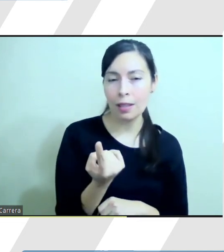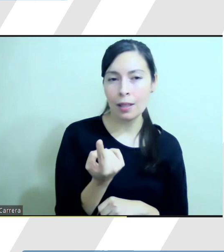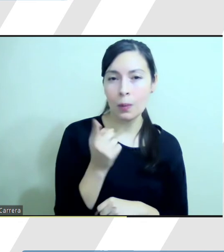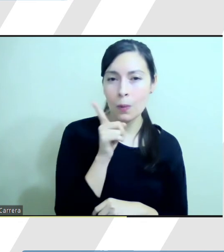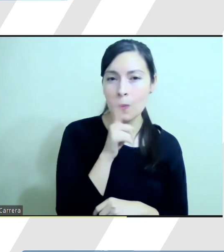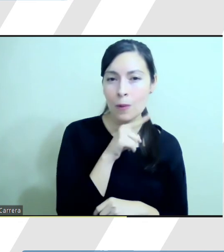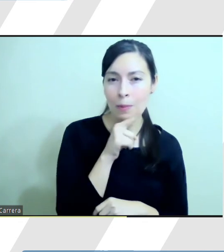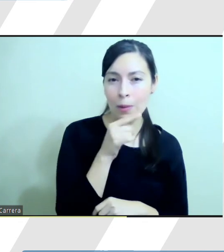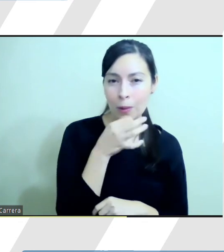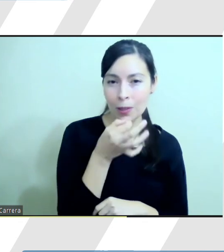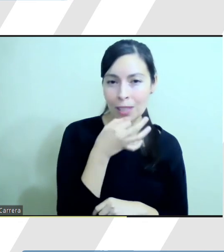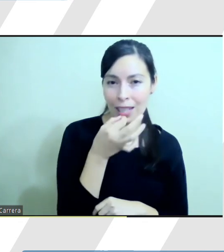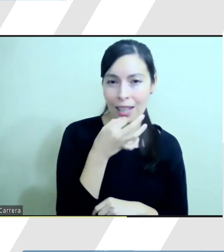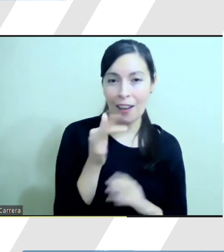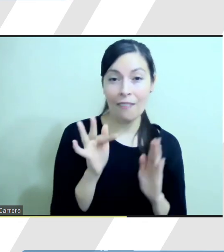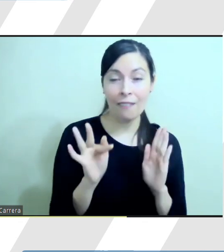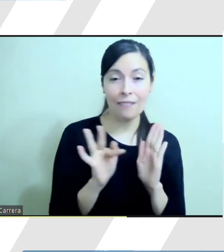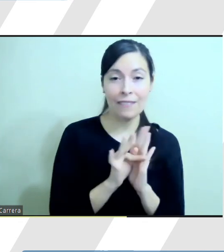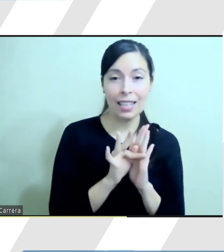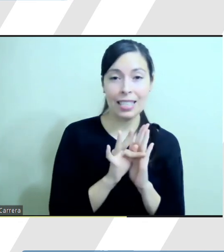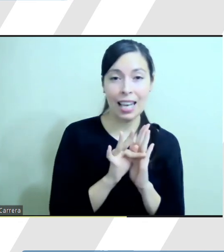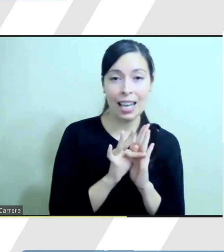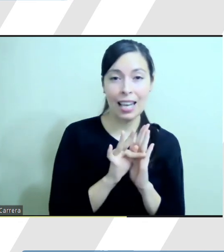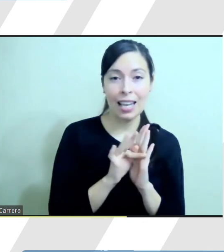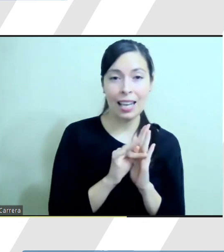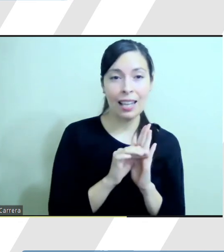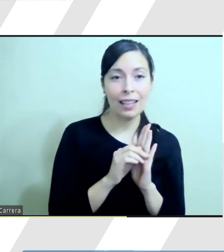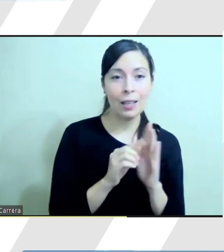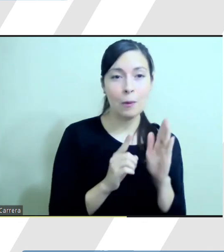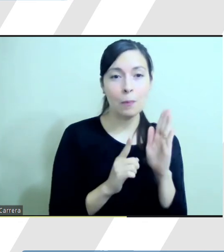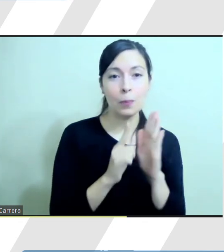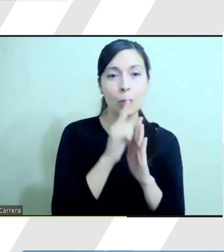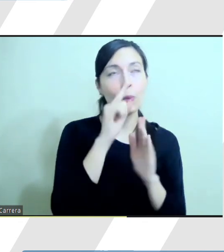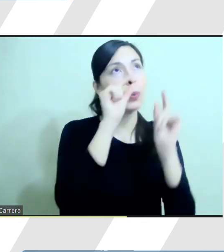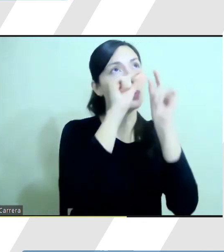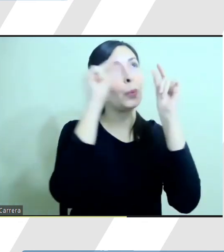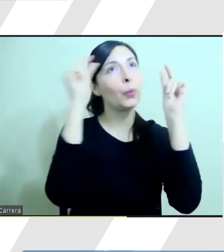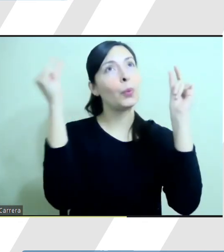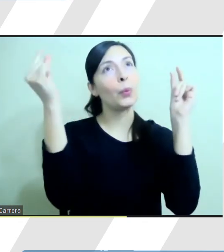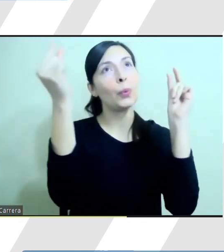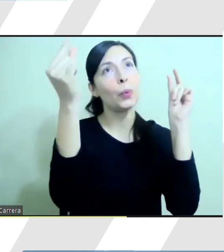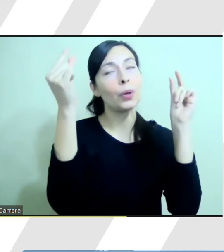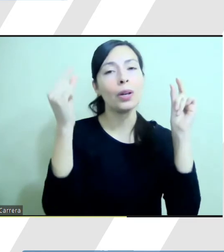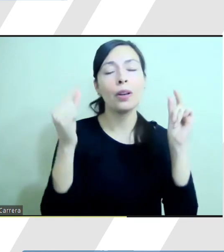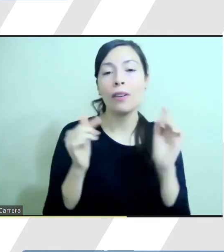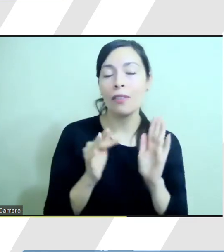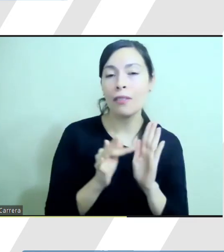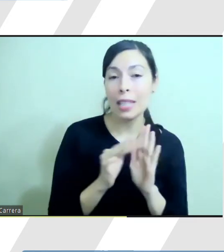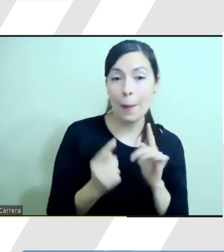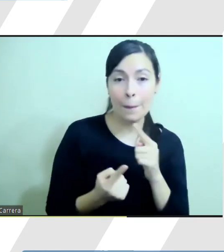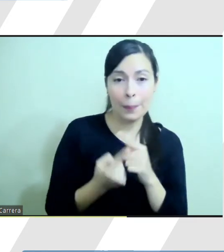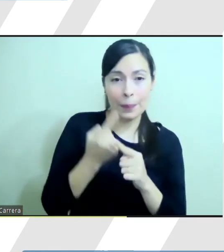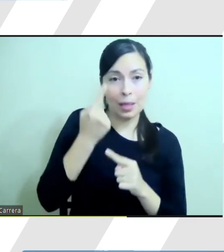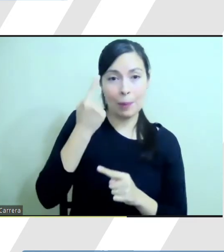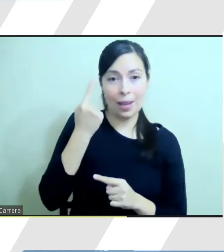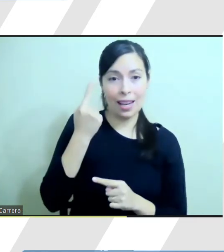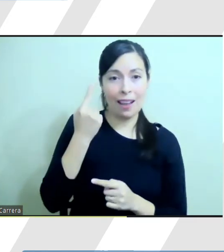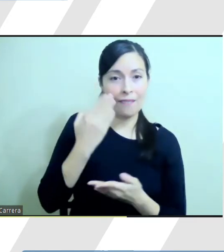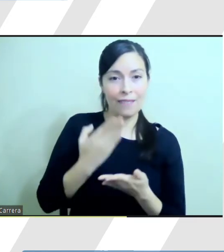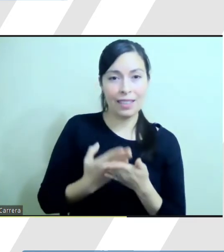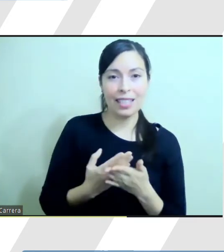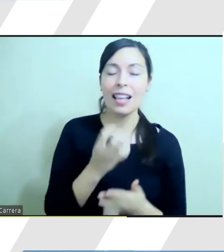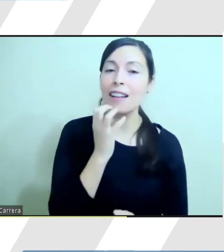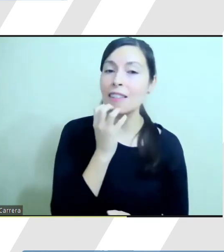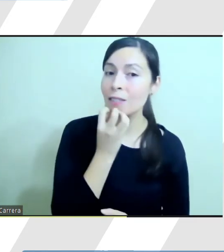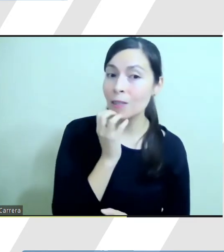comentaste. Fecha tentativa de la puesta en órbita del satélite. ¿Y sería el primer satélite antofagastino o hay ya historia en el norte de